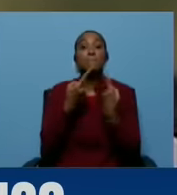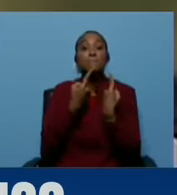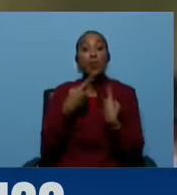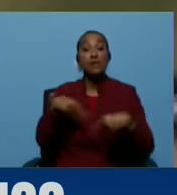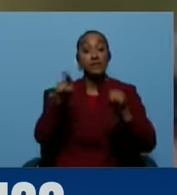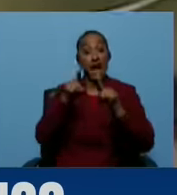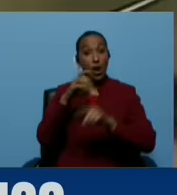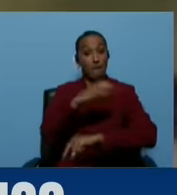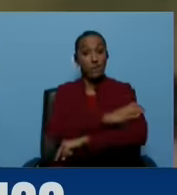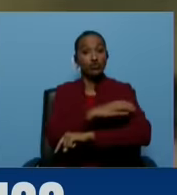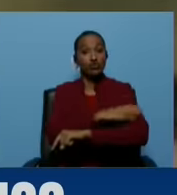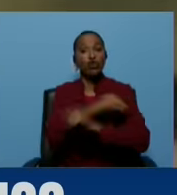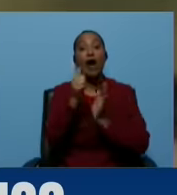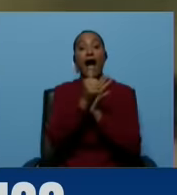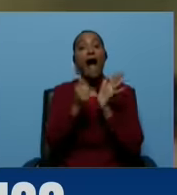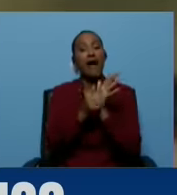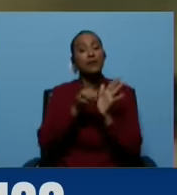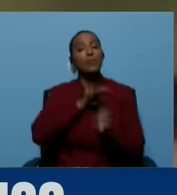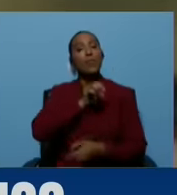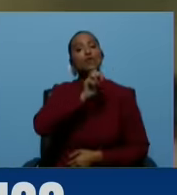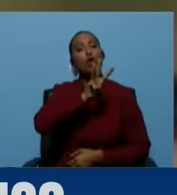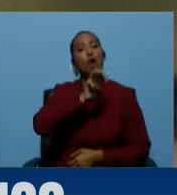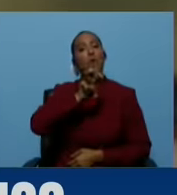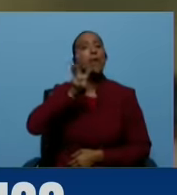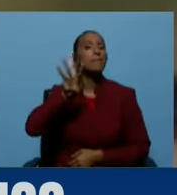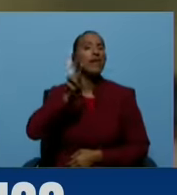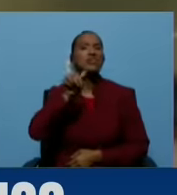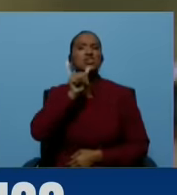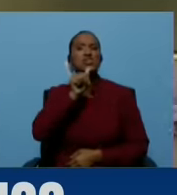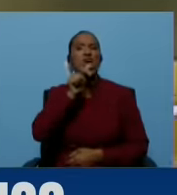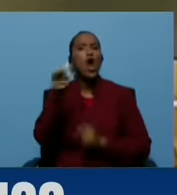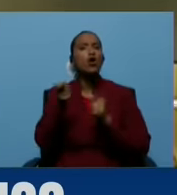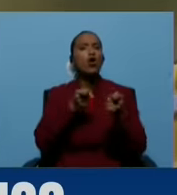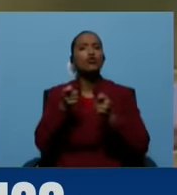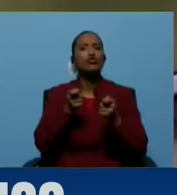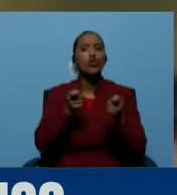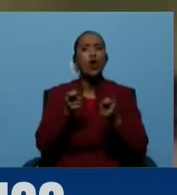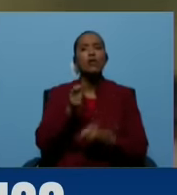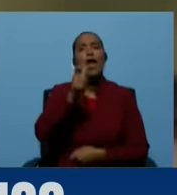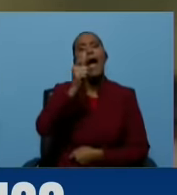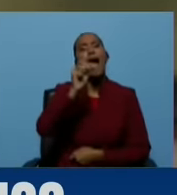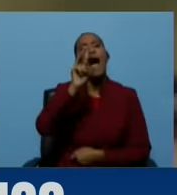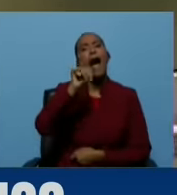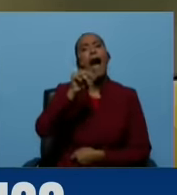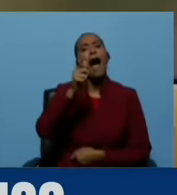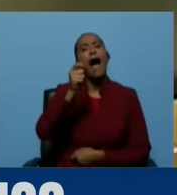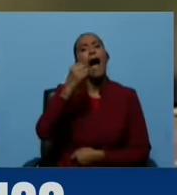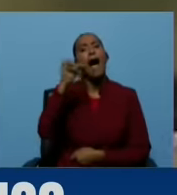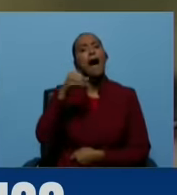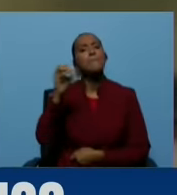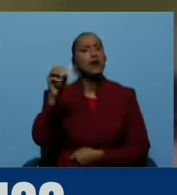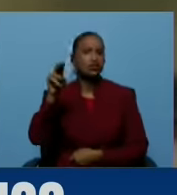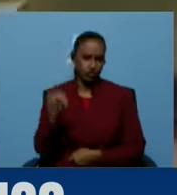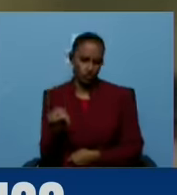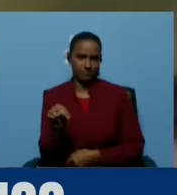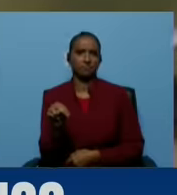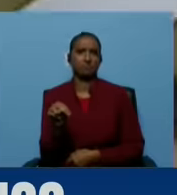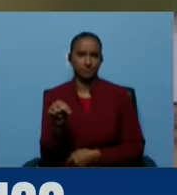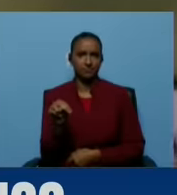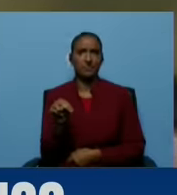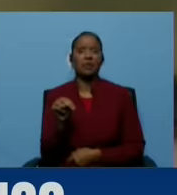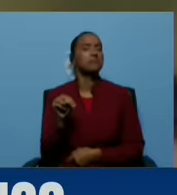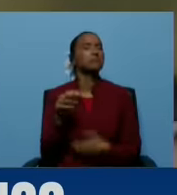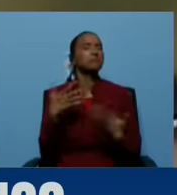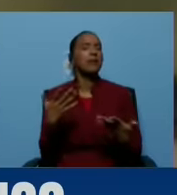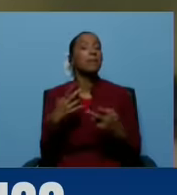esta página, que hoy la mueven a Amazon, el emporio y el imperialismo tecnológico presto para el